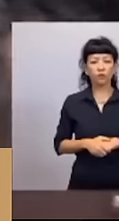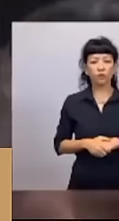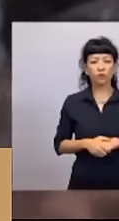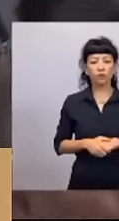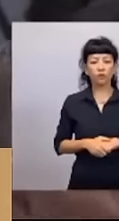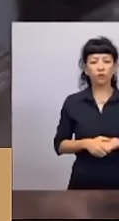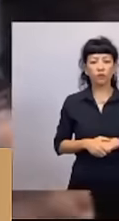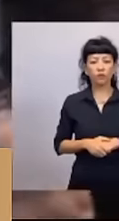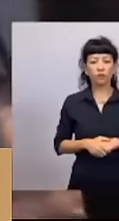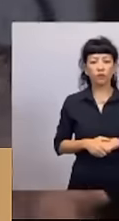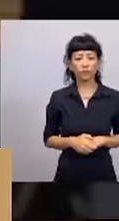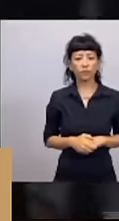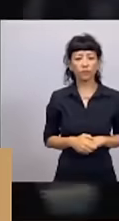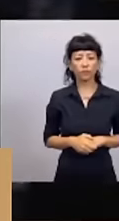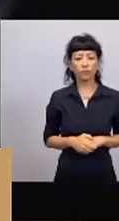legislativo y por tanto ya podrá